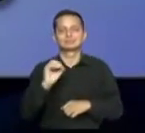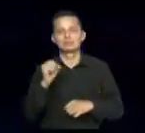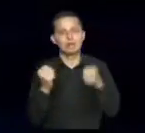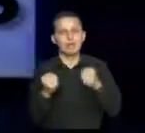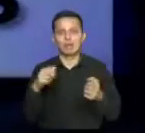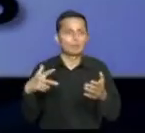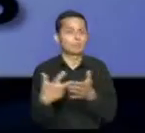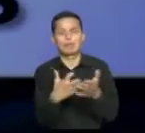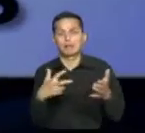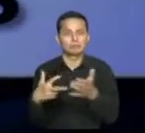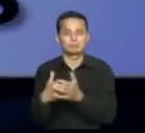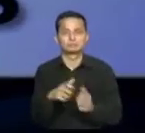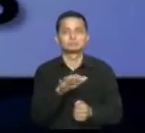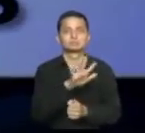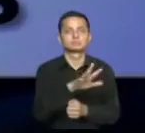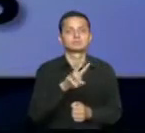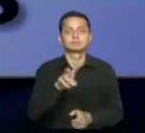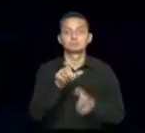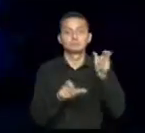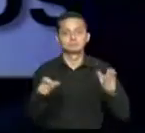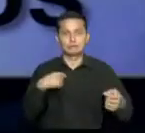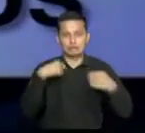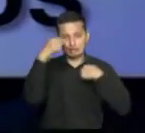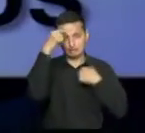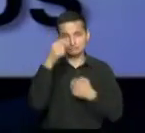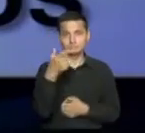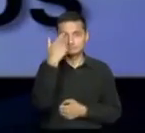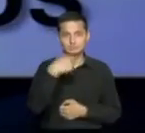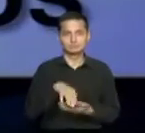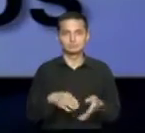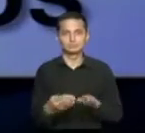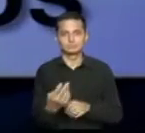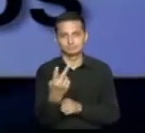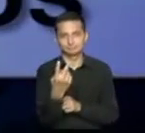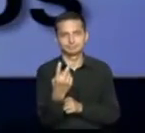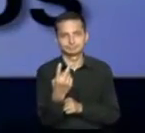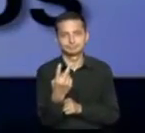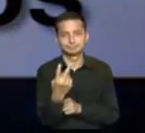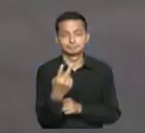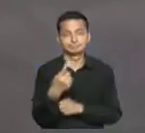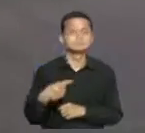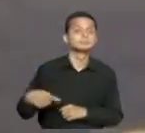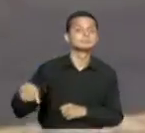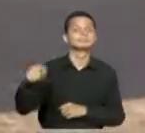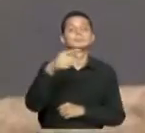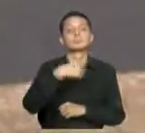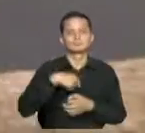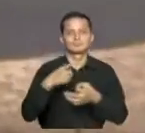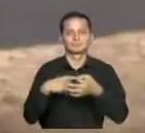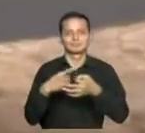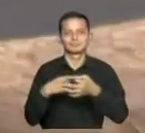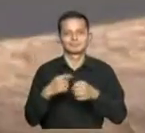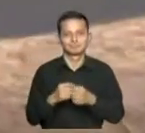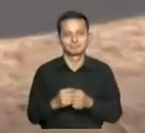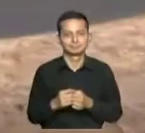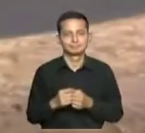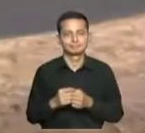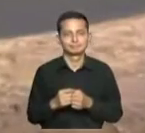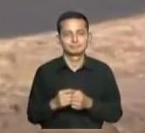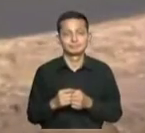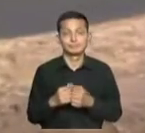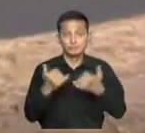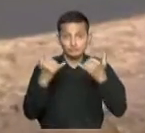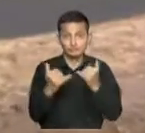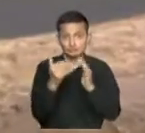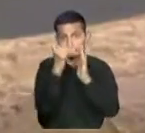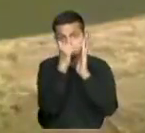tránsito, 52 personas heridas y 2 personas fallecidas en el Distrito Metropolitano de Quito, con lo que se